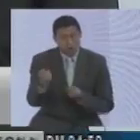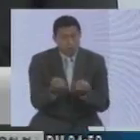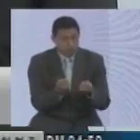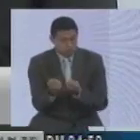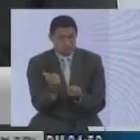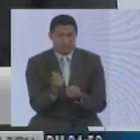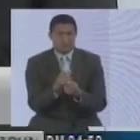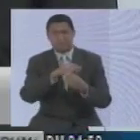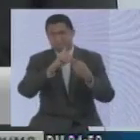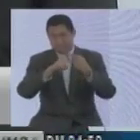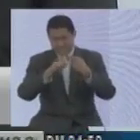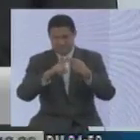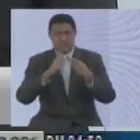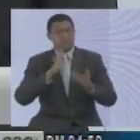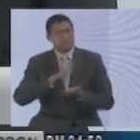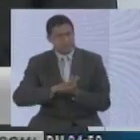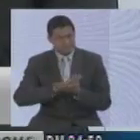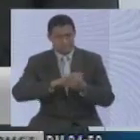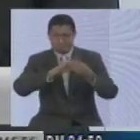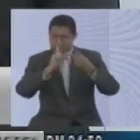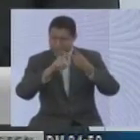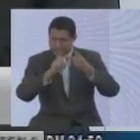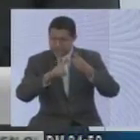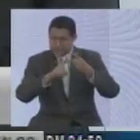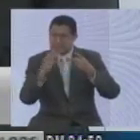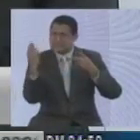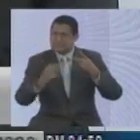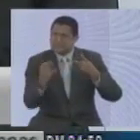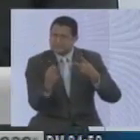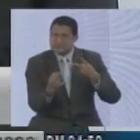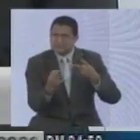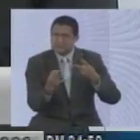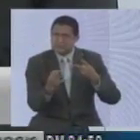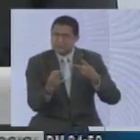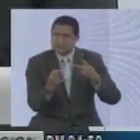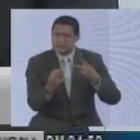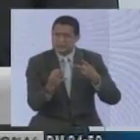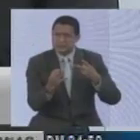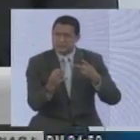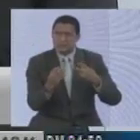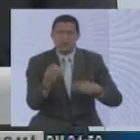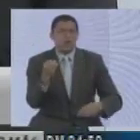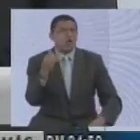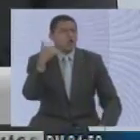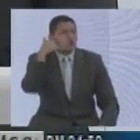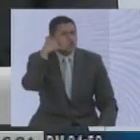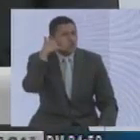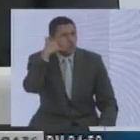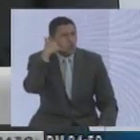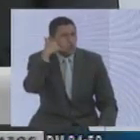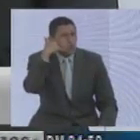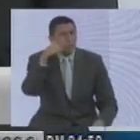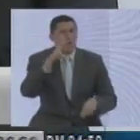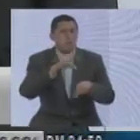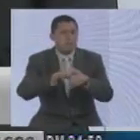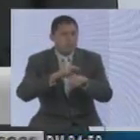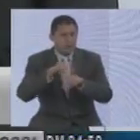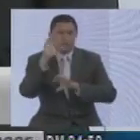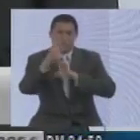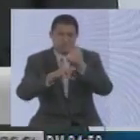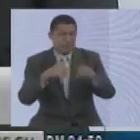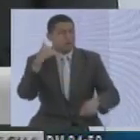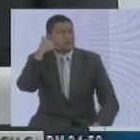situación por otro lado tener siempre a la mano el número de contacto de su médico veterinario